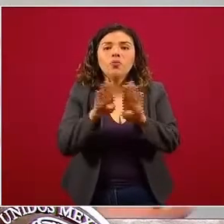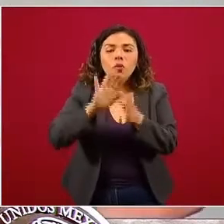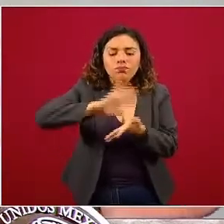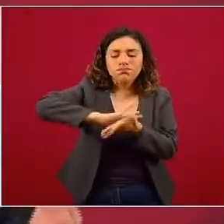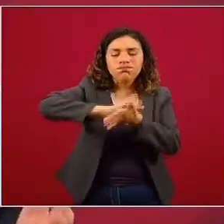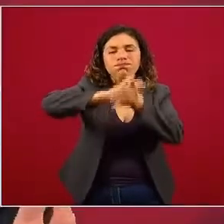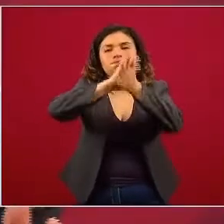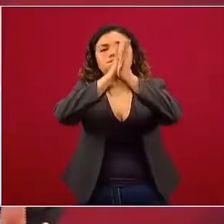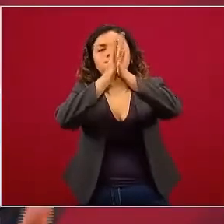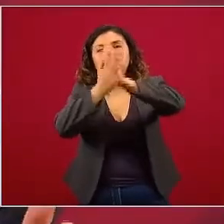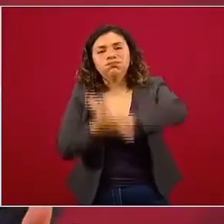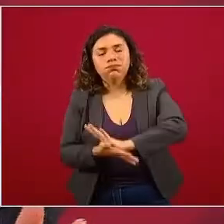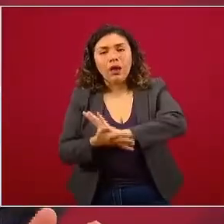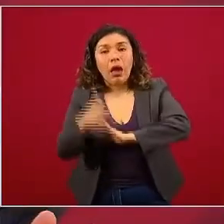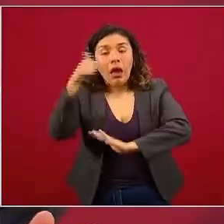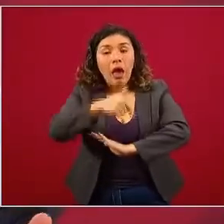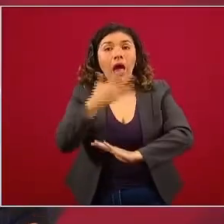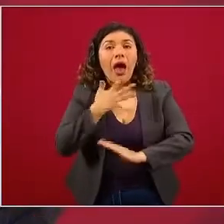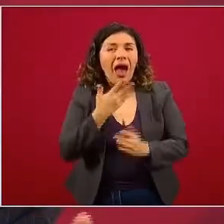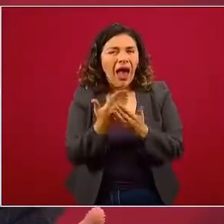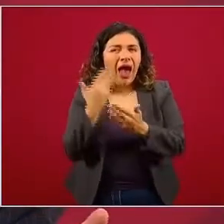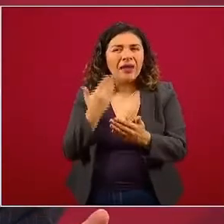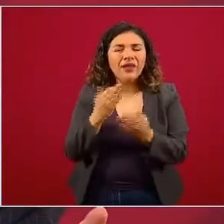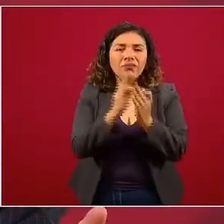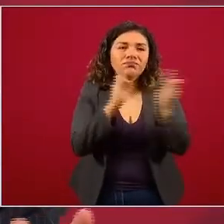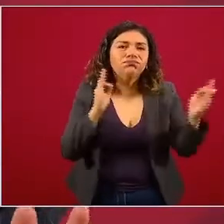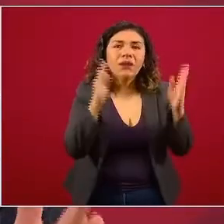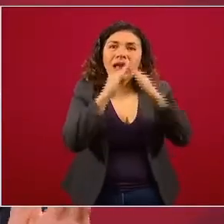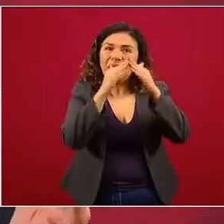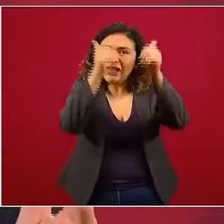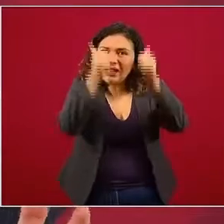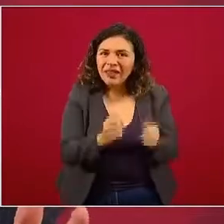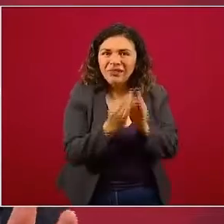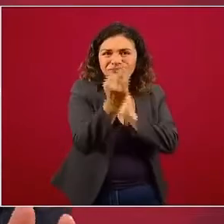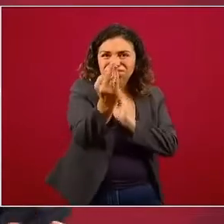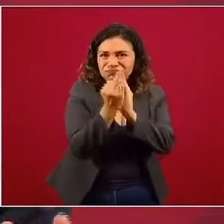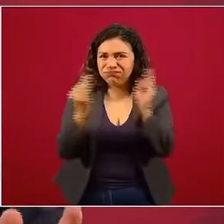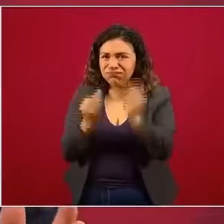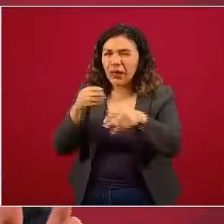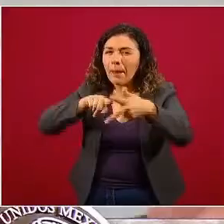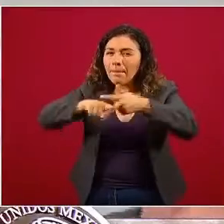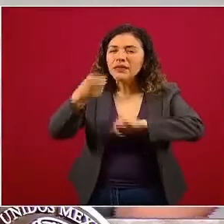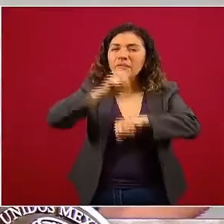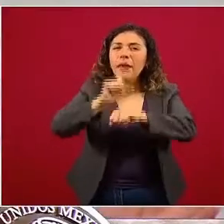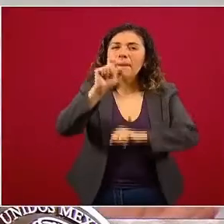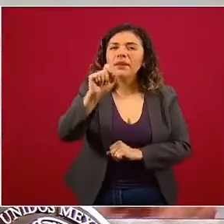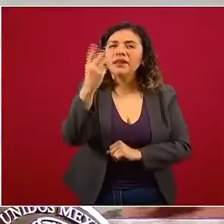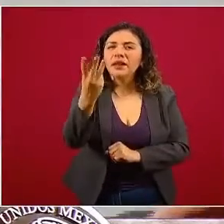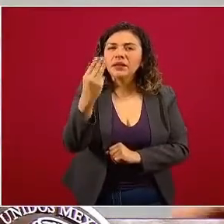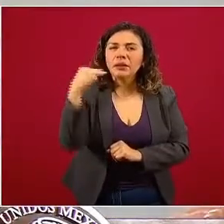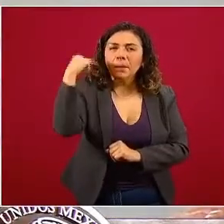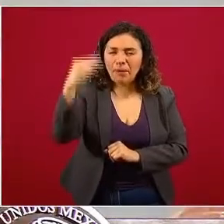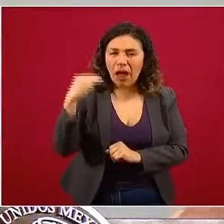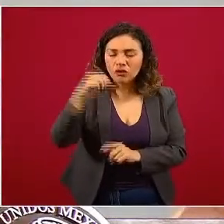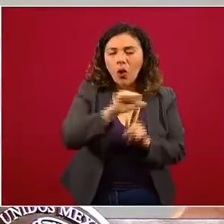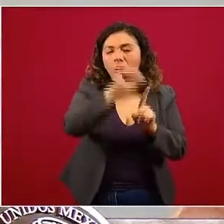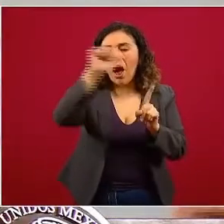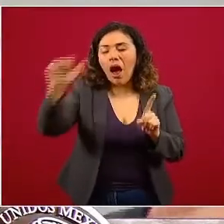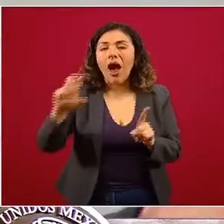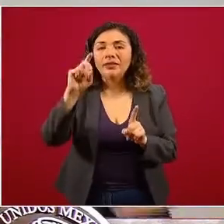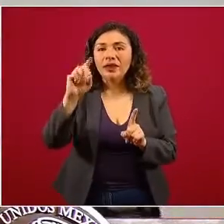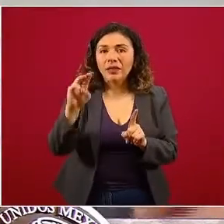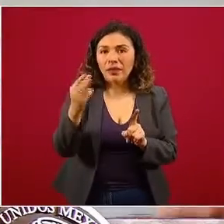tránsito donde tuvimos la Jornada Nacional de Sana Distancia desde el 23 de marzo y hasta el 30 de